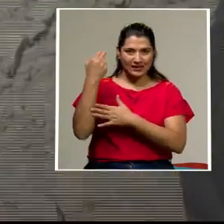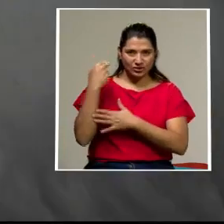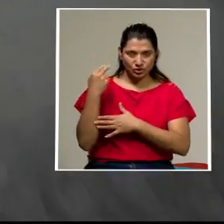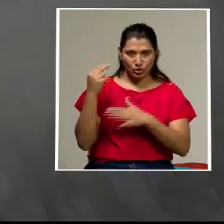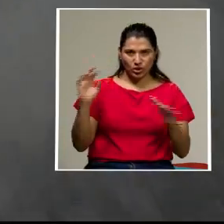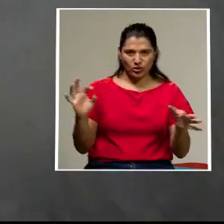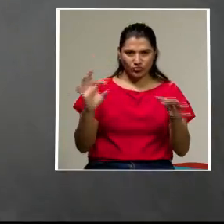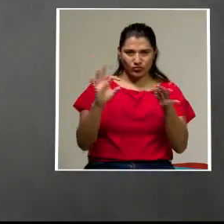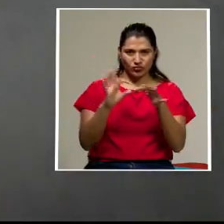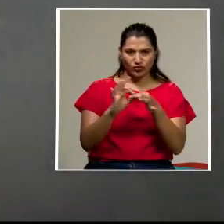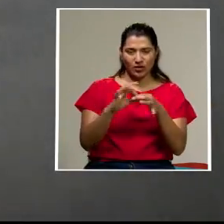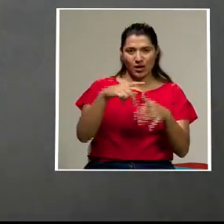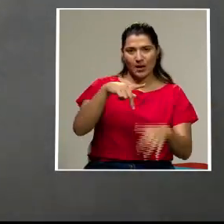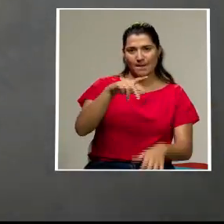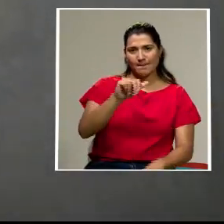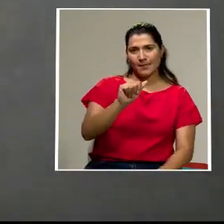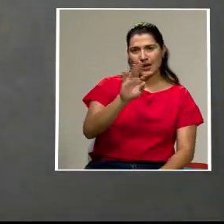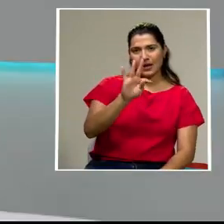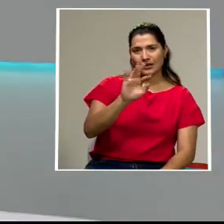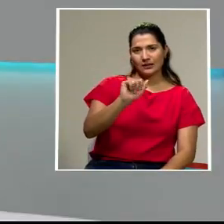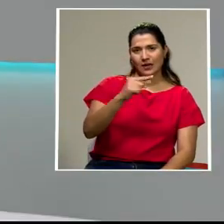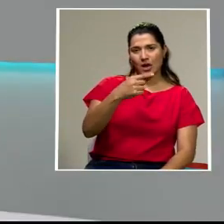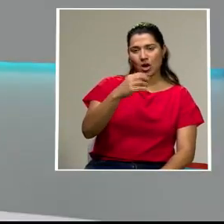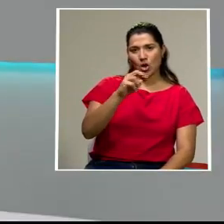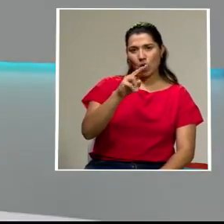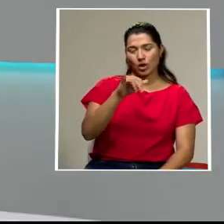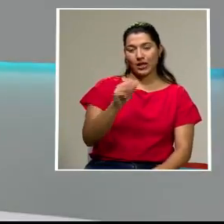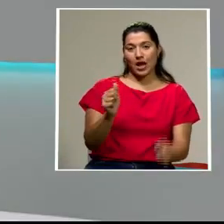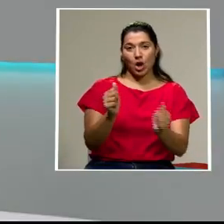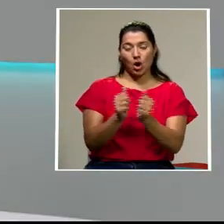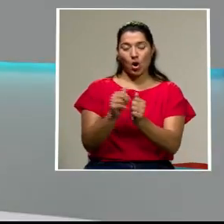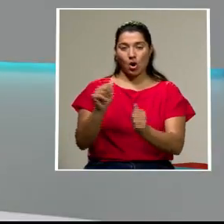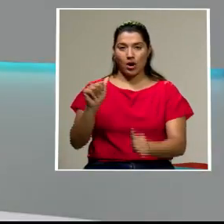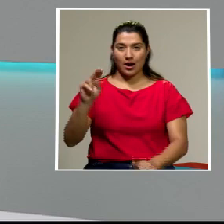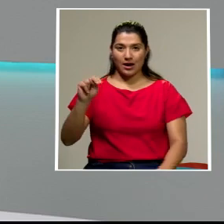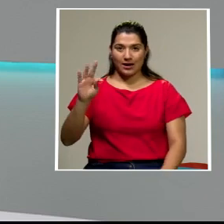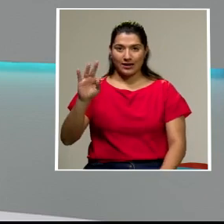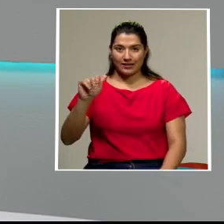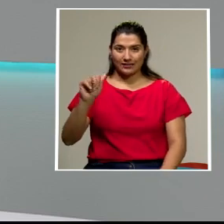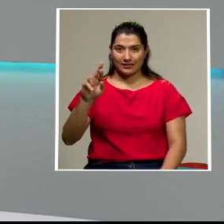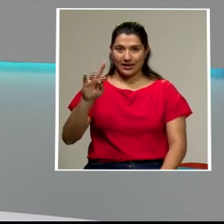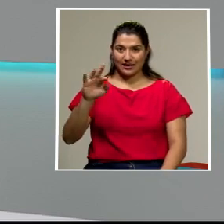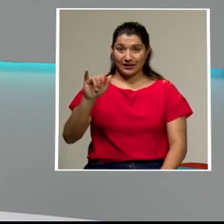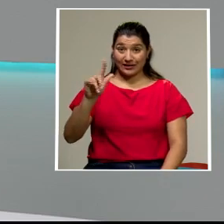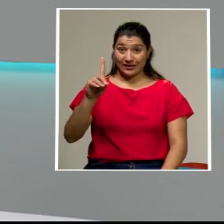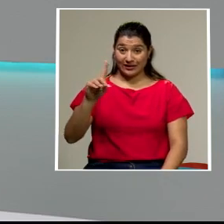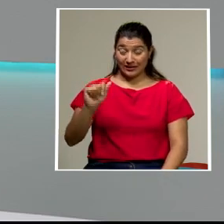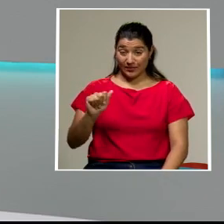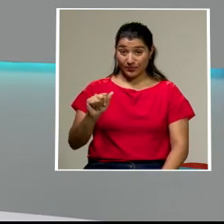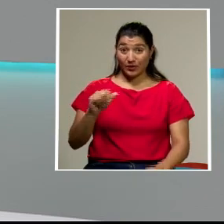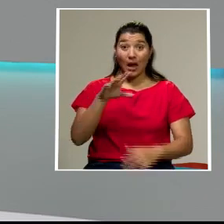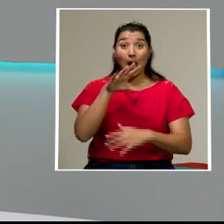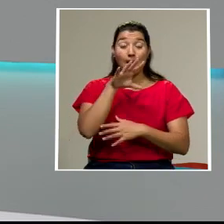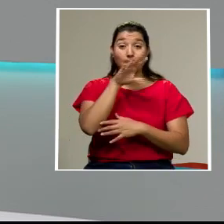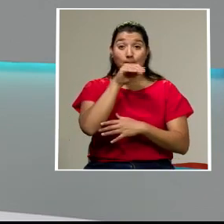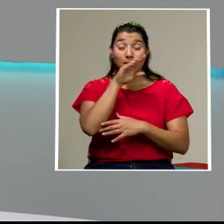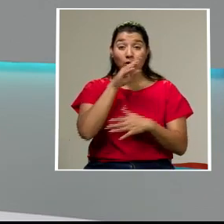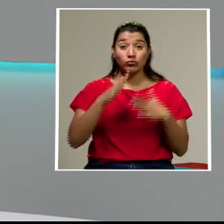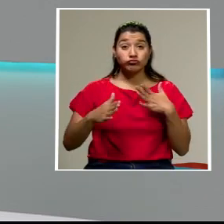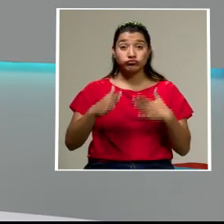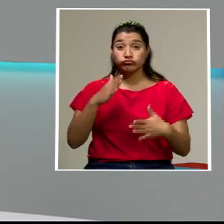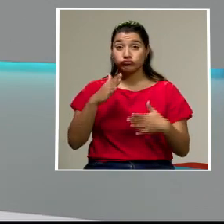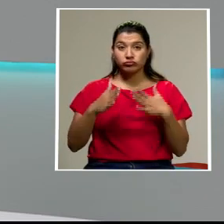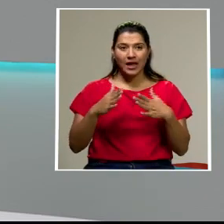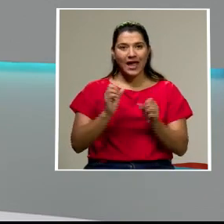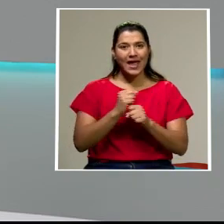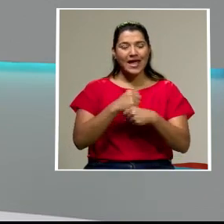Patagonia con la Antártida y Oceanía. Obediente y veloz, así es el perro robot, el cual fue creado para dar respuestas